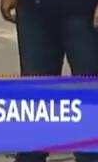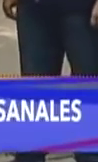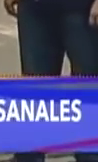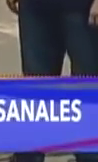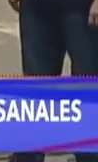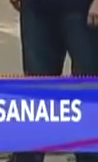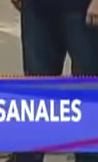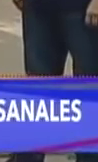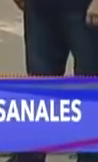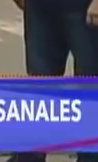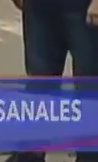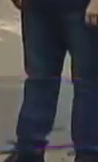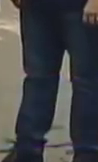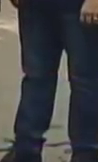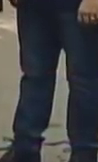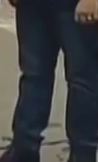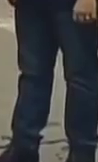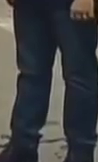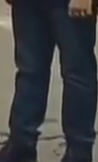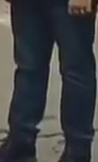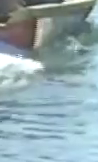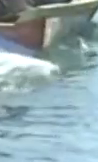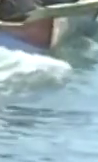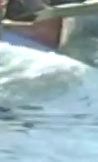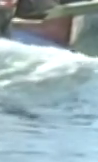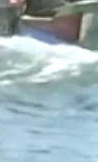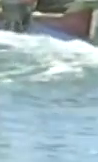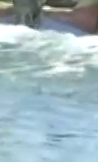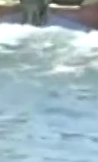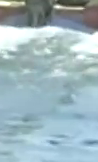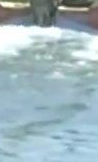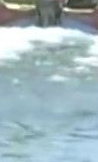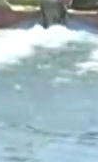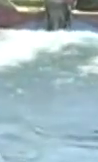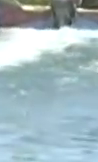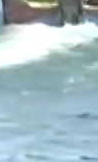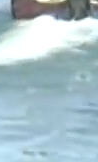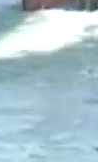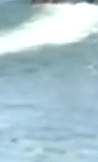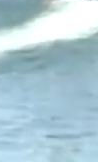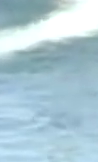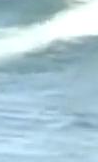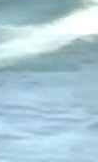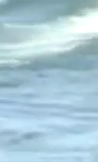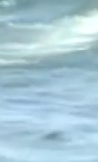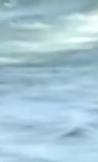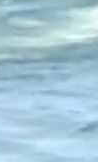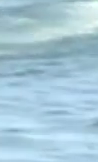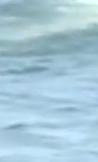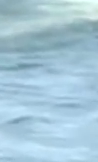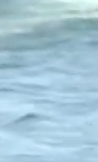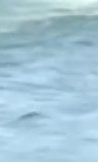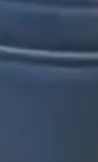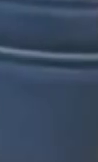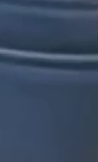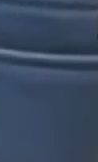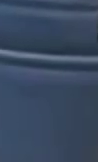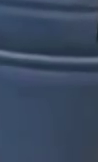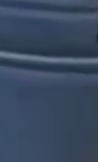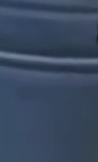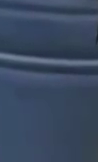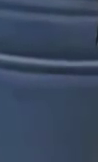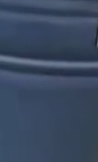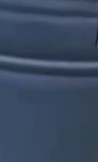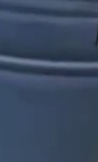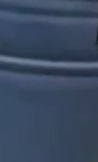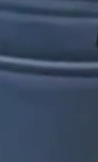espaldas, con los pescadores artesanales en sus botes, con parte de los motores recuperados ya y, por supuesto, los lubricantes que también el gobierno